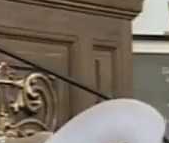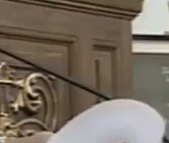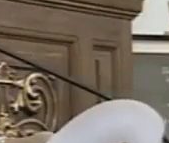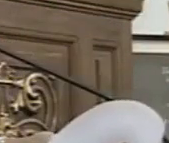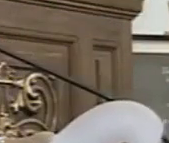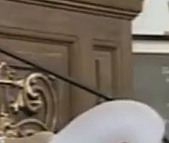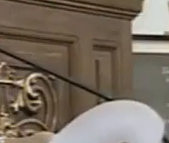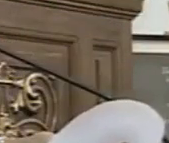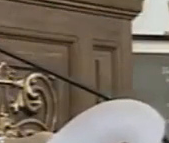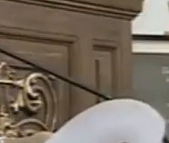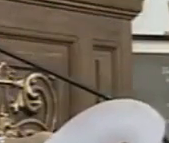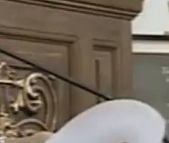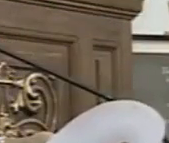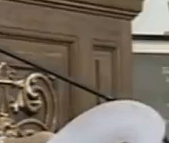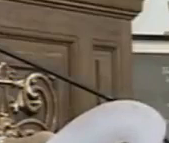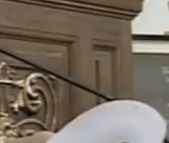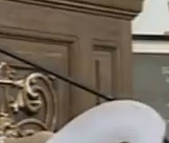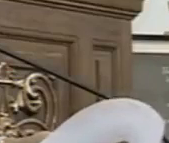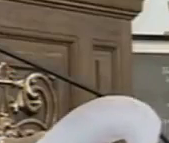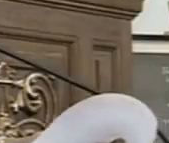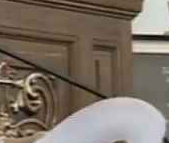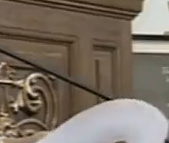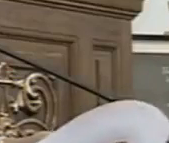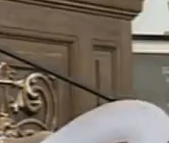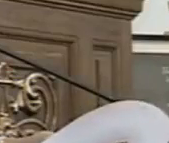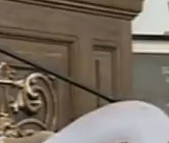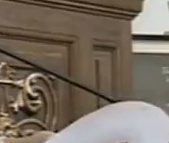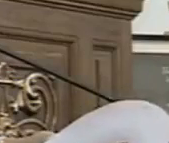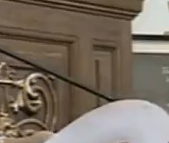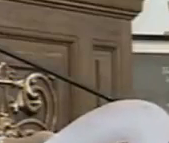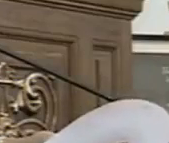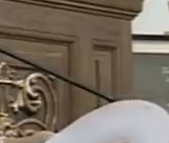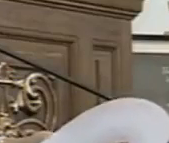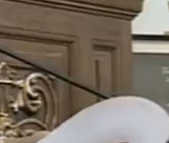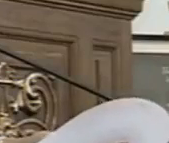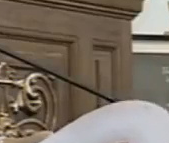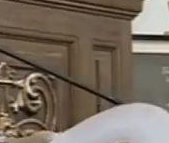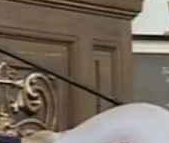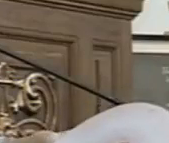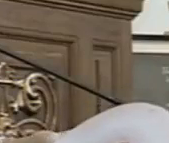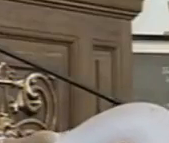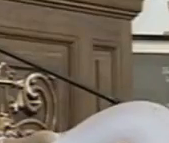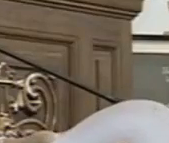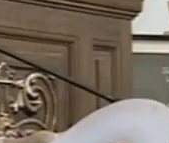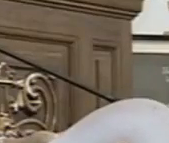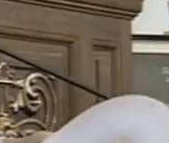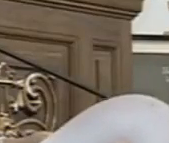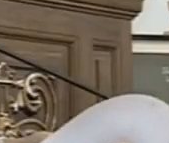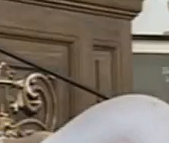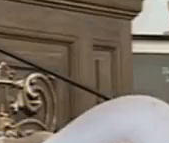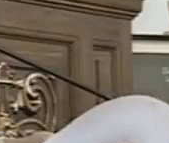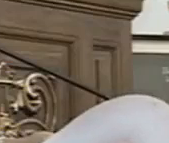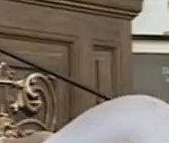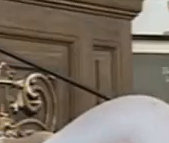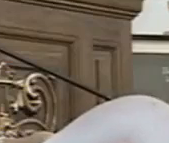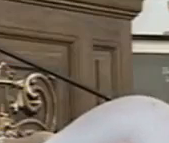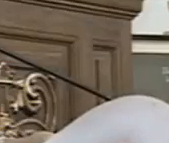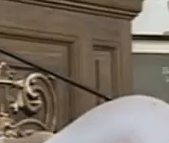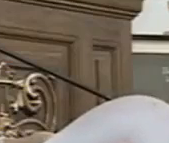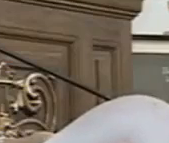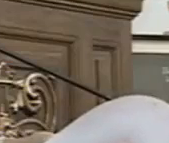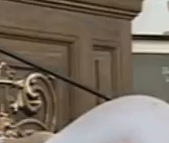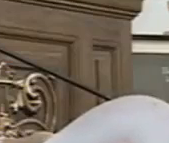187, numeral 14, y 236, numeral 15, de la Constitución de la República Bolivariana de Venezuela. Y punto número